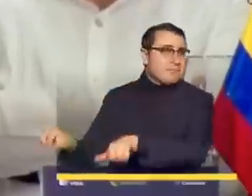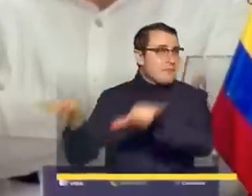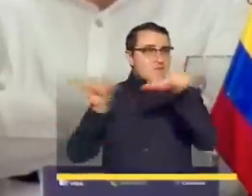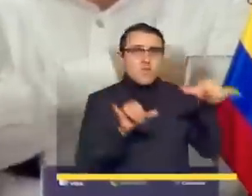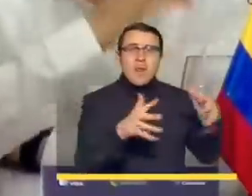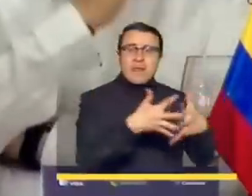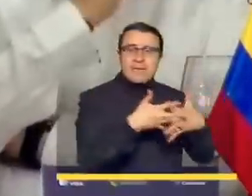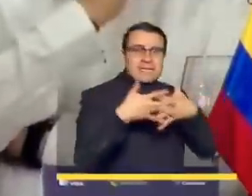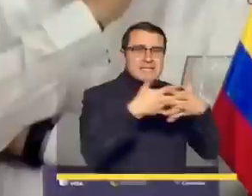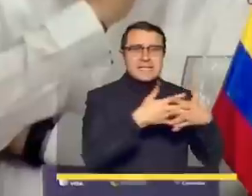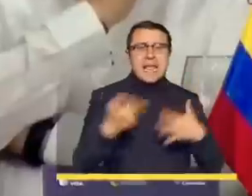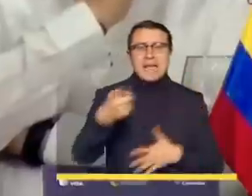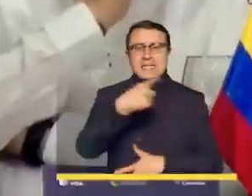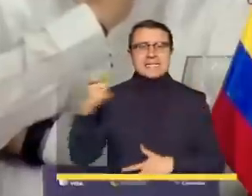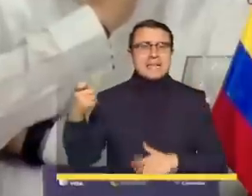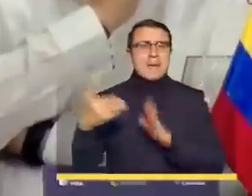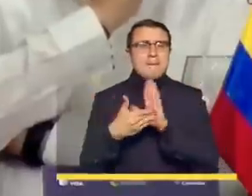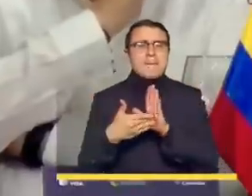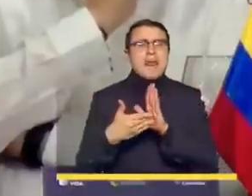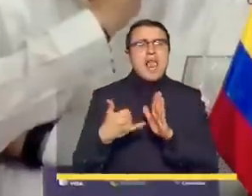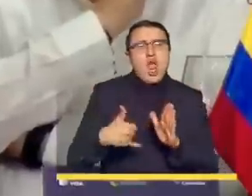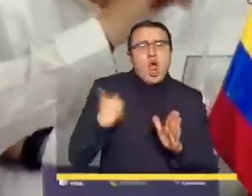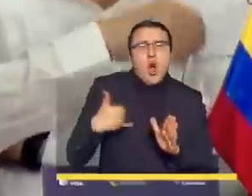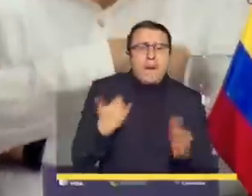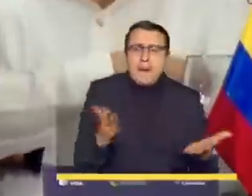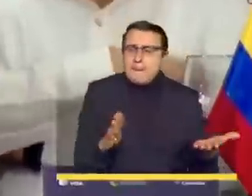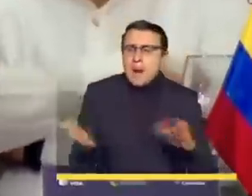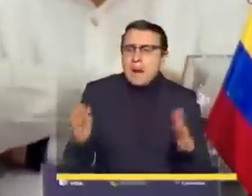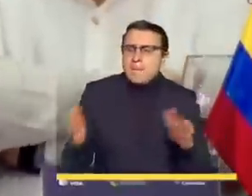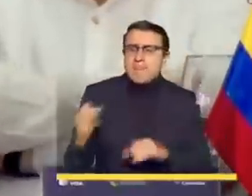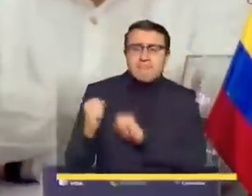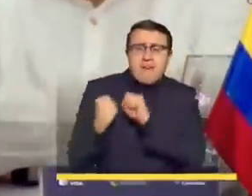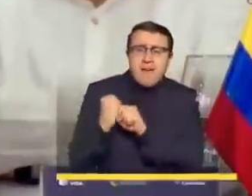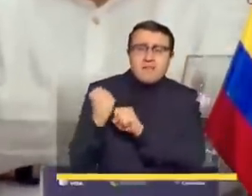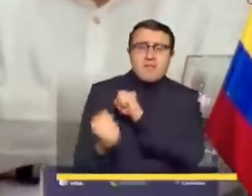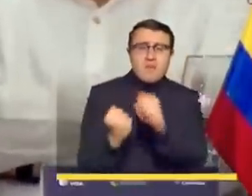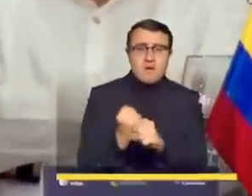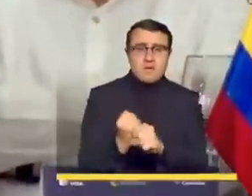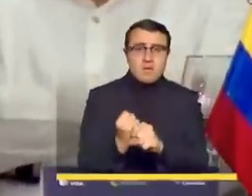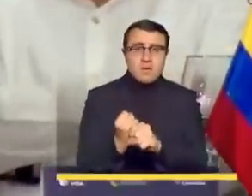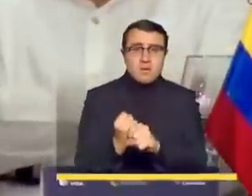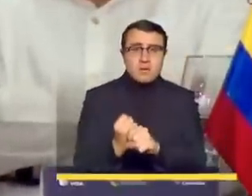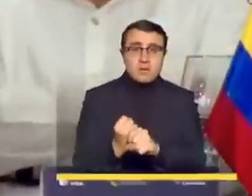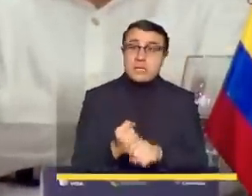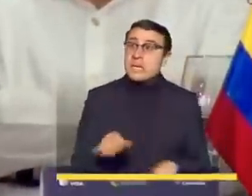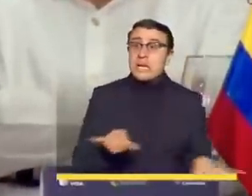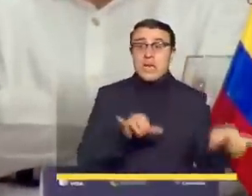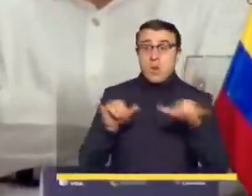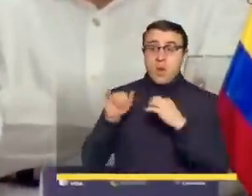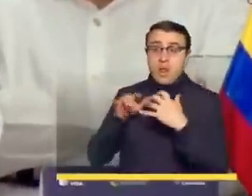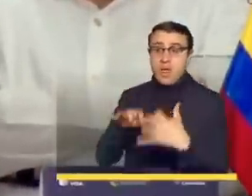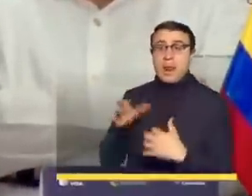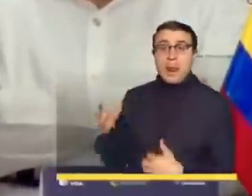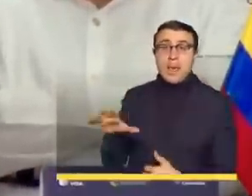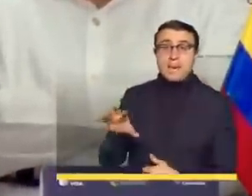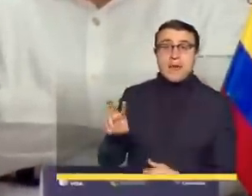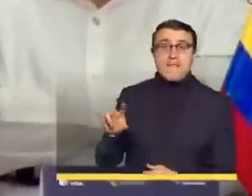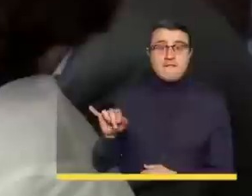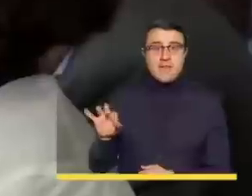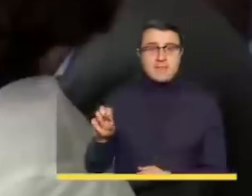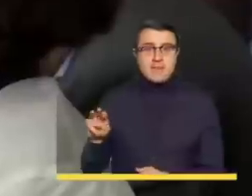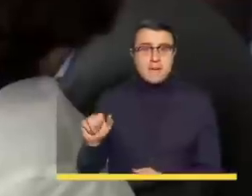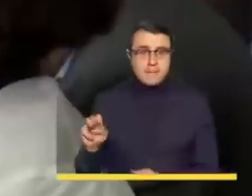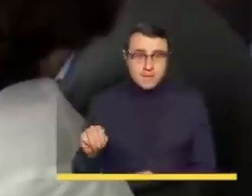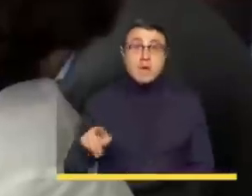Estados Unidos. 100,000 muertos jóvenes al año. Dos veces la guerra de Vietnam. La